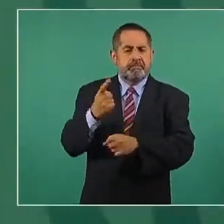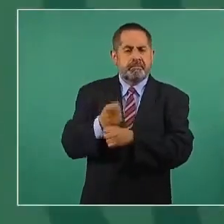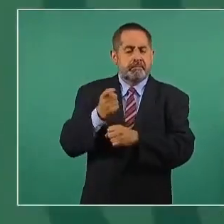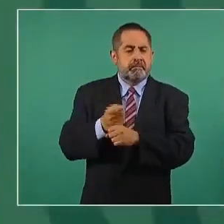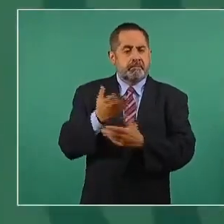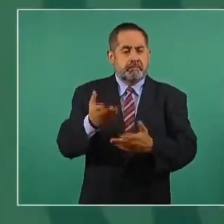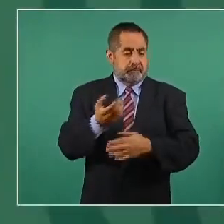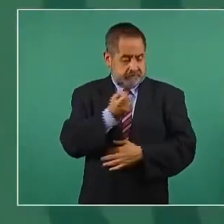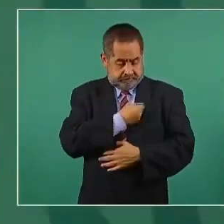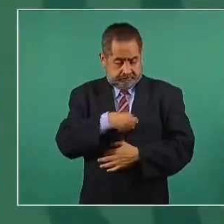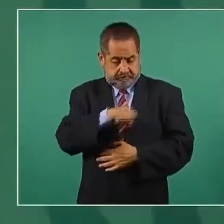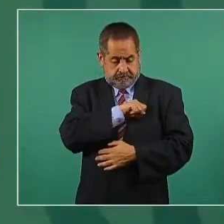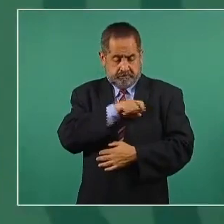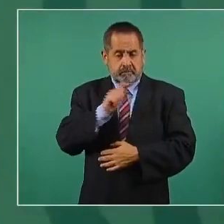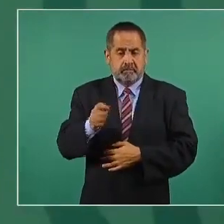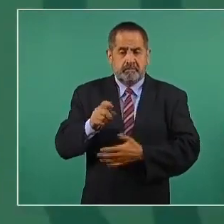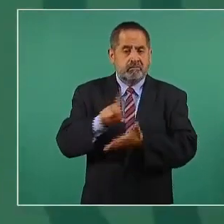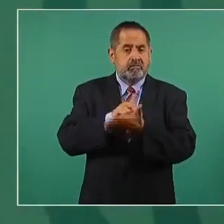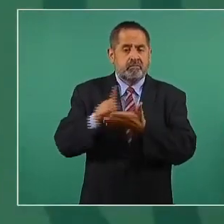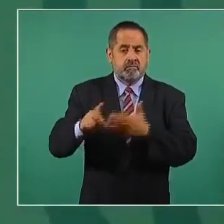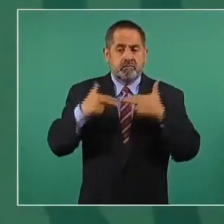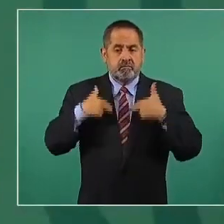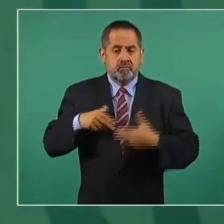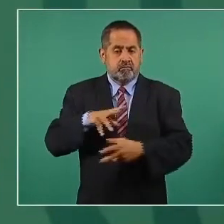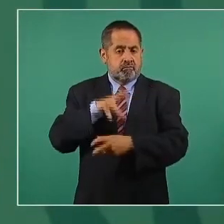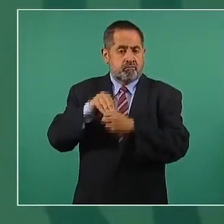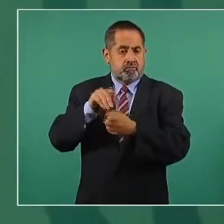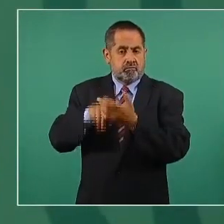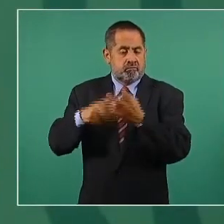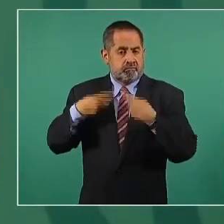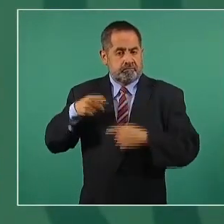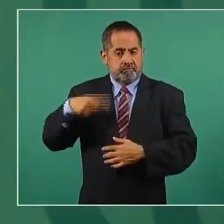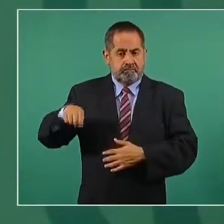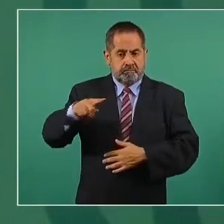La salud es un derecho humano fundamental,